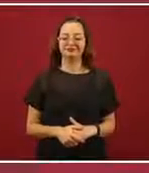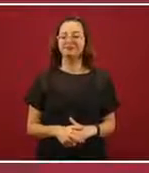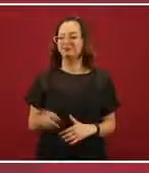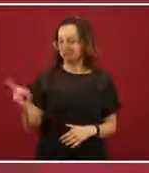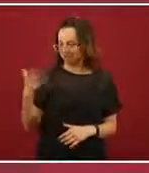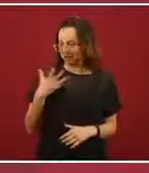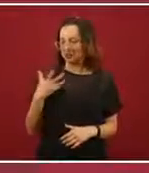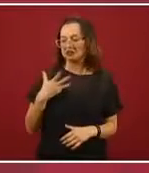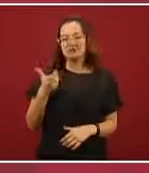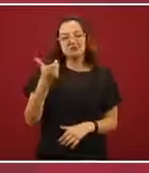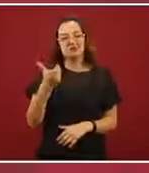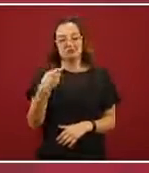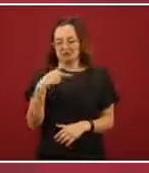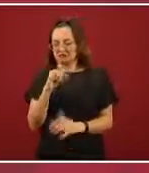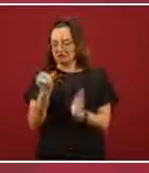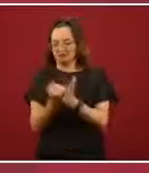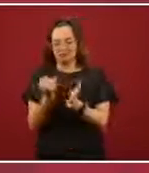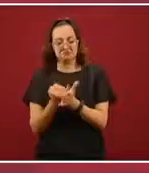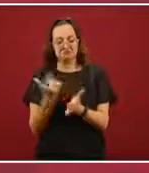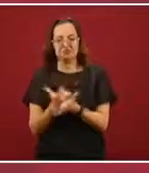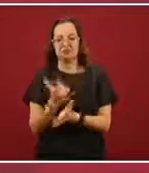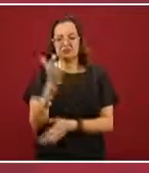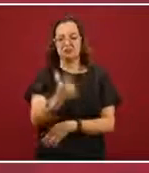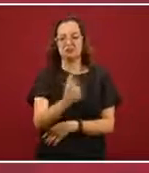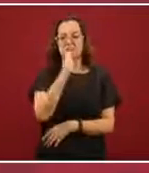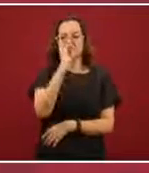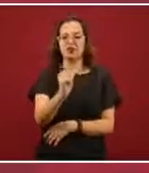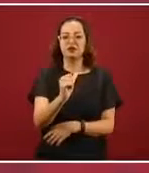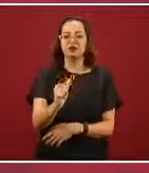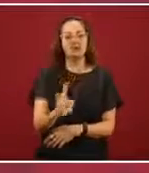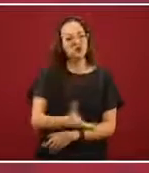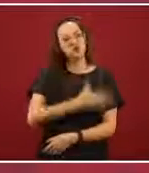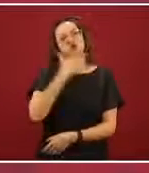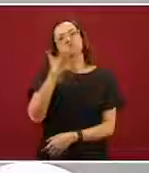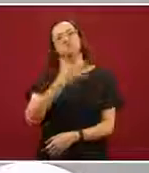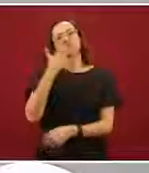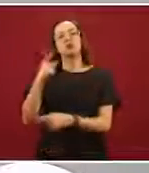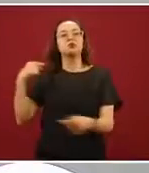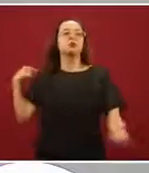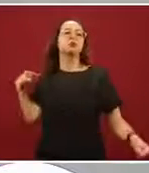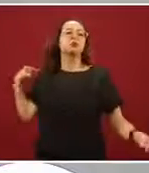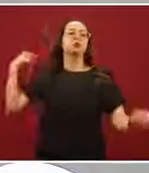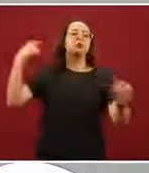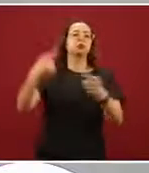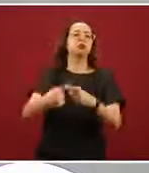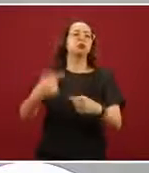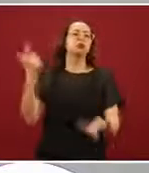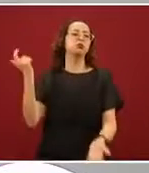no pagan, porque quedaron mal acostumbrados.